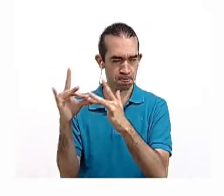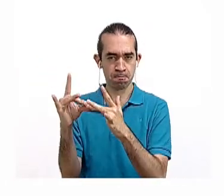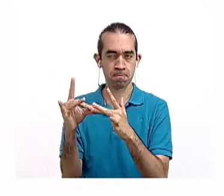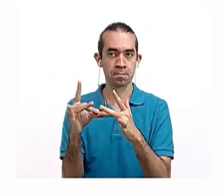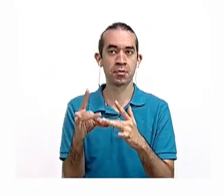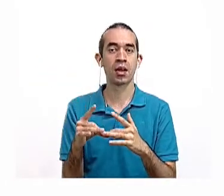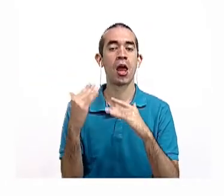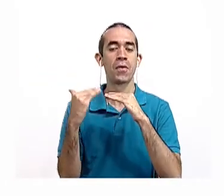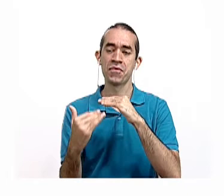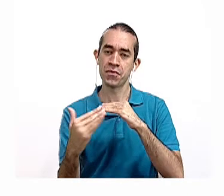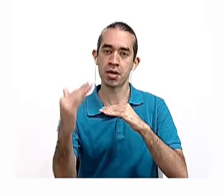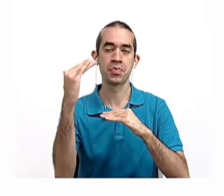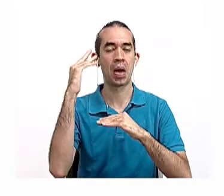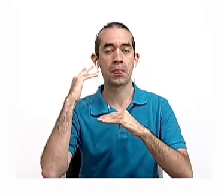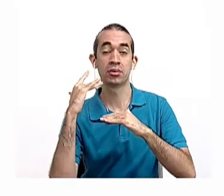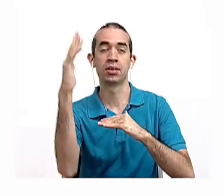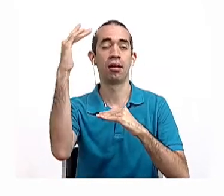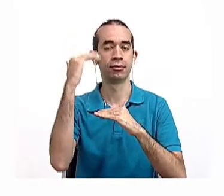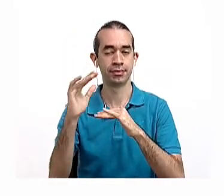la musicalidad.